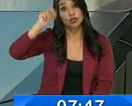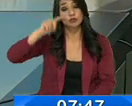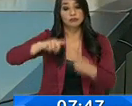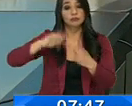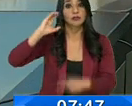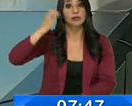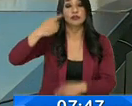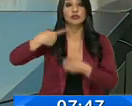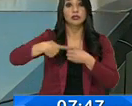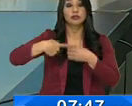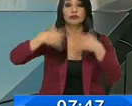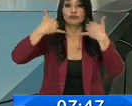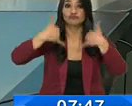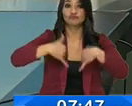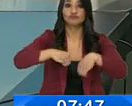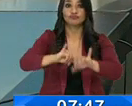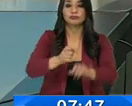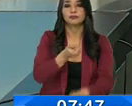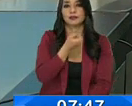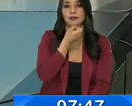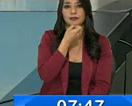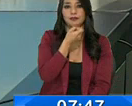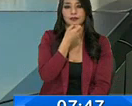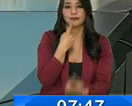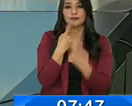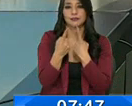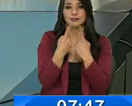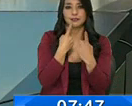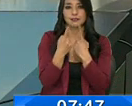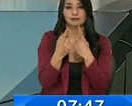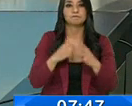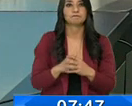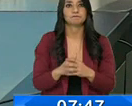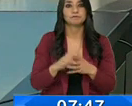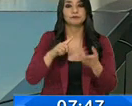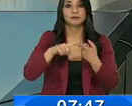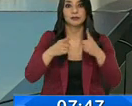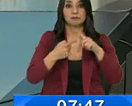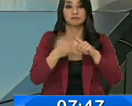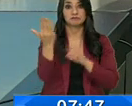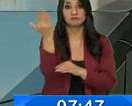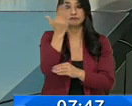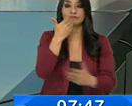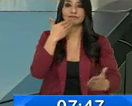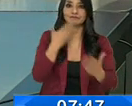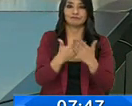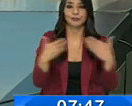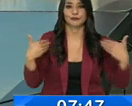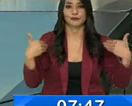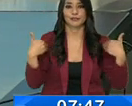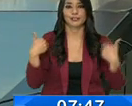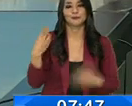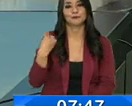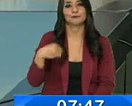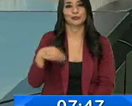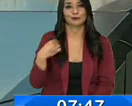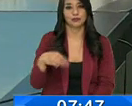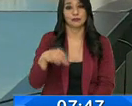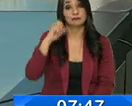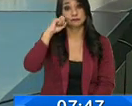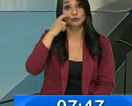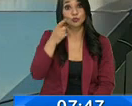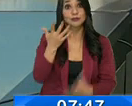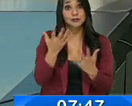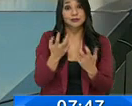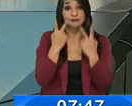Quito, continuamos este diálogo. A los televidentes, muchas gracias, un feliz miércoles. Y recuerden, quienes